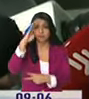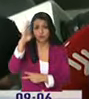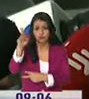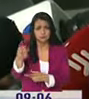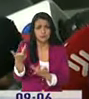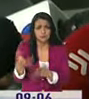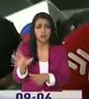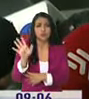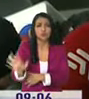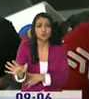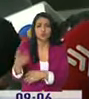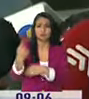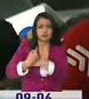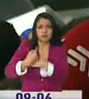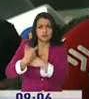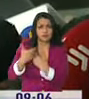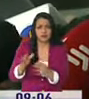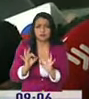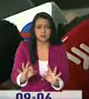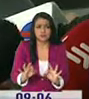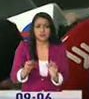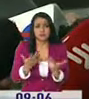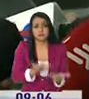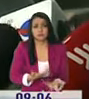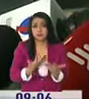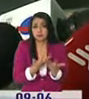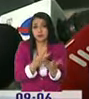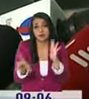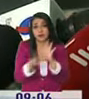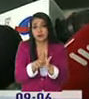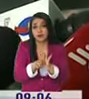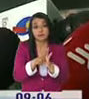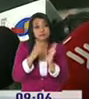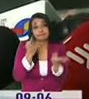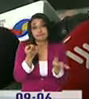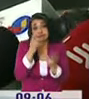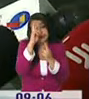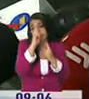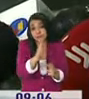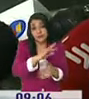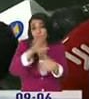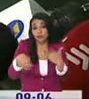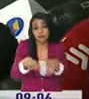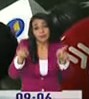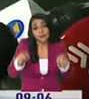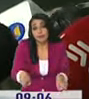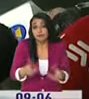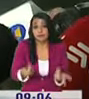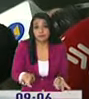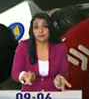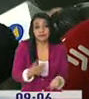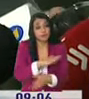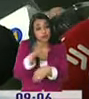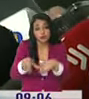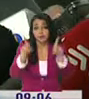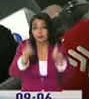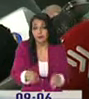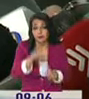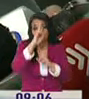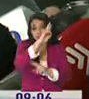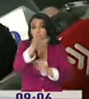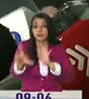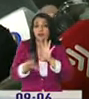eso una orden en firme. Entiendo que la ley está para todos, ninguno está por encima de la ley,